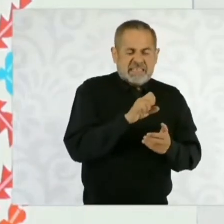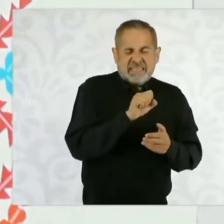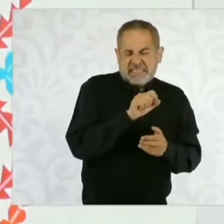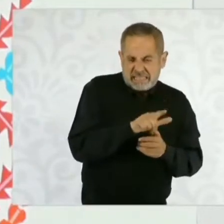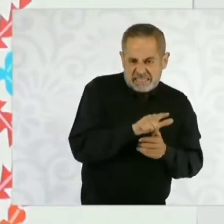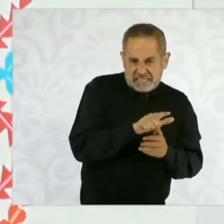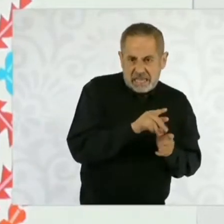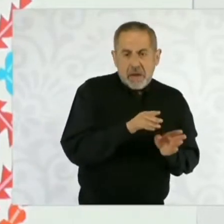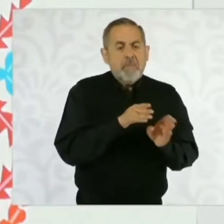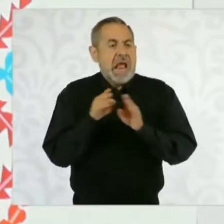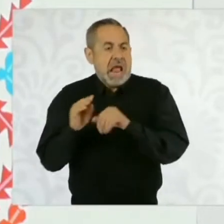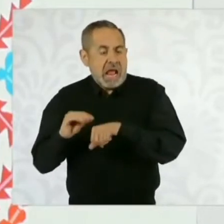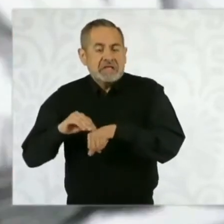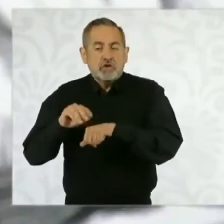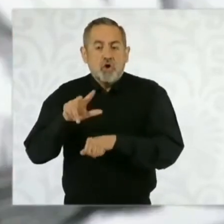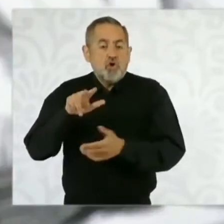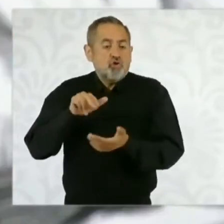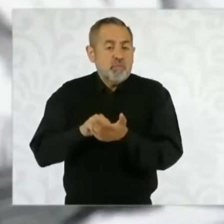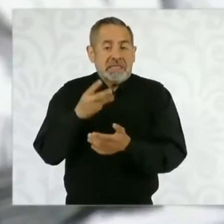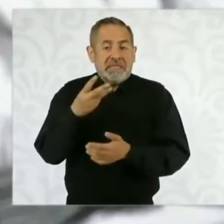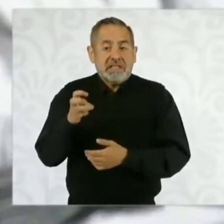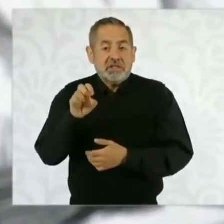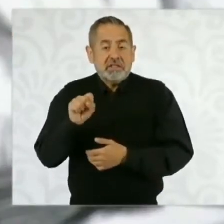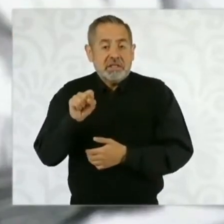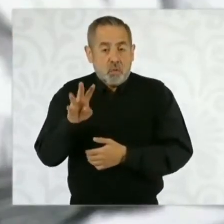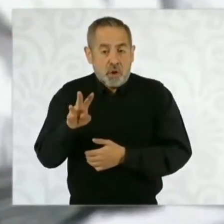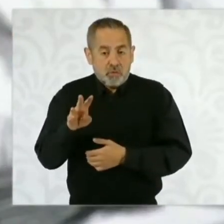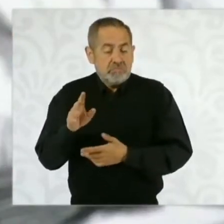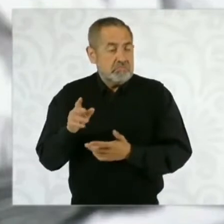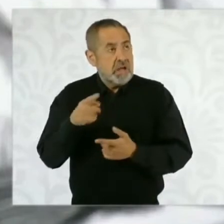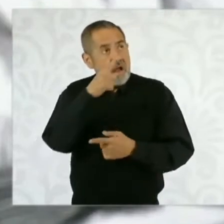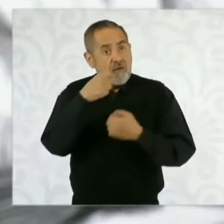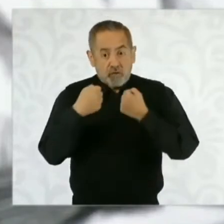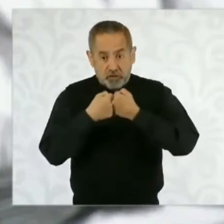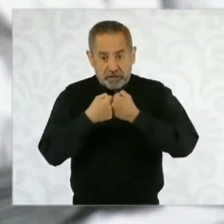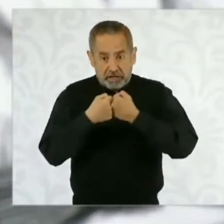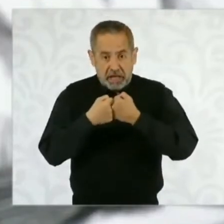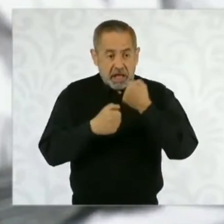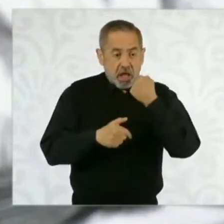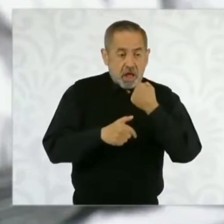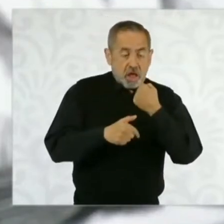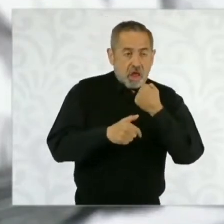7,467 a 8,364 y en la frontera a